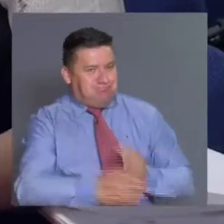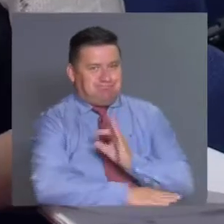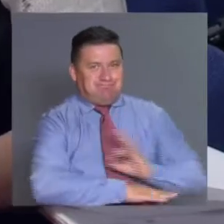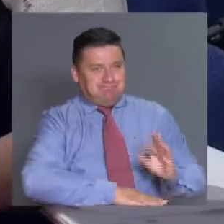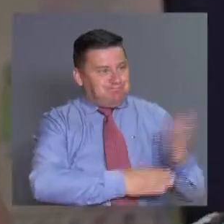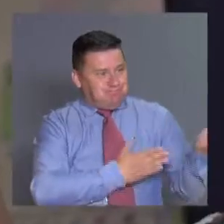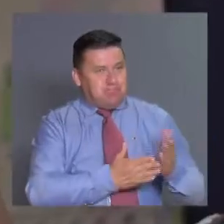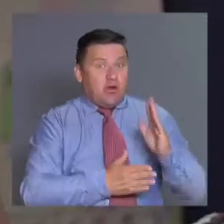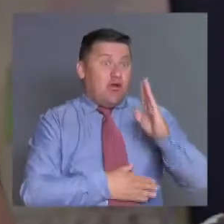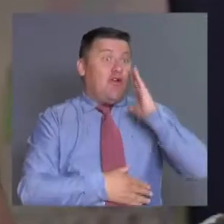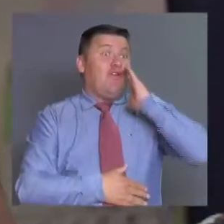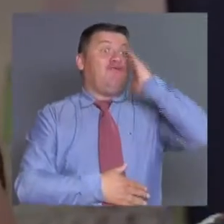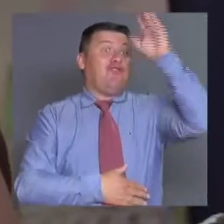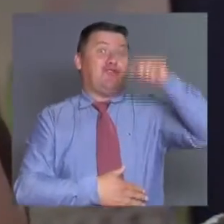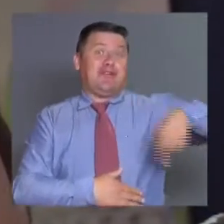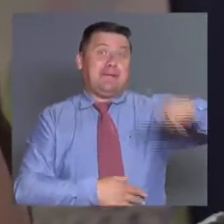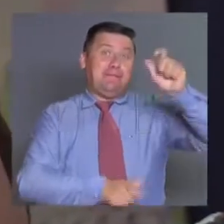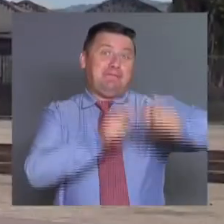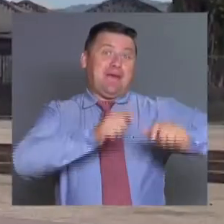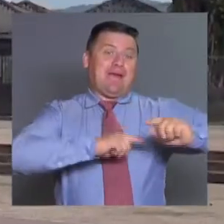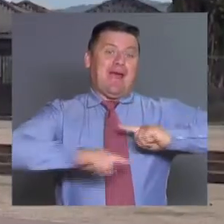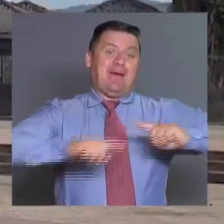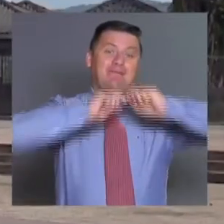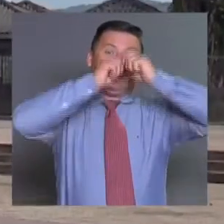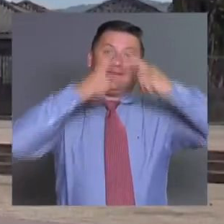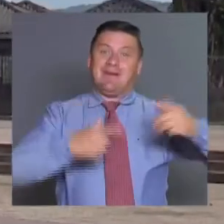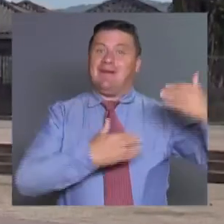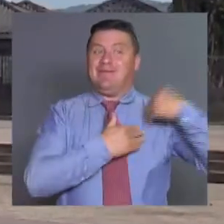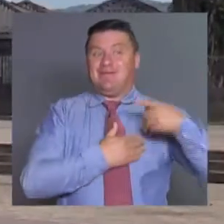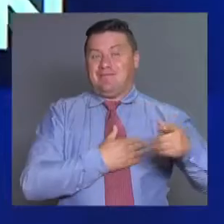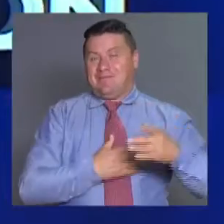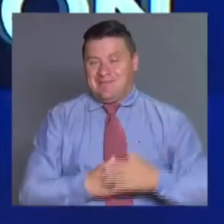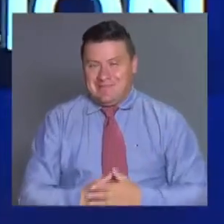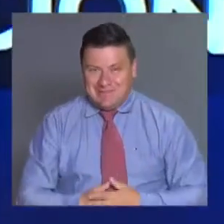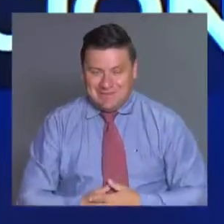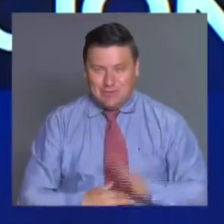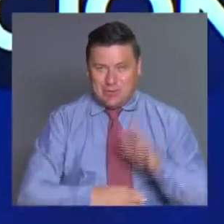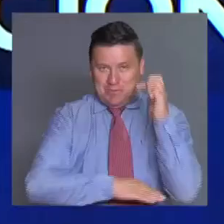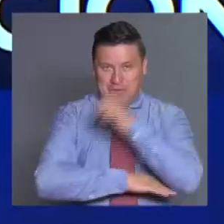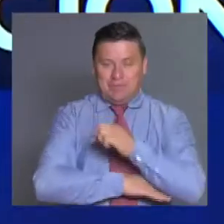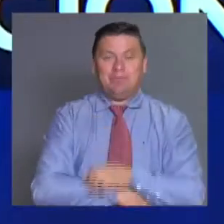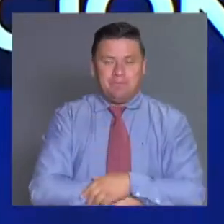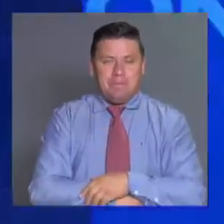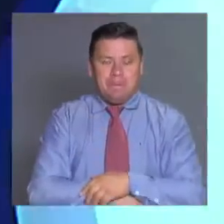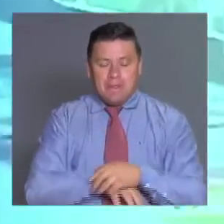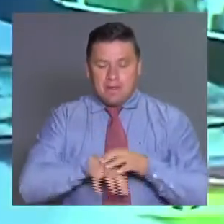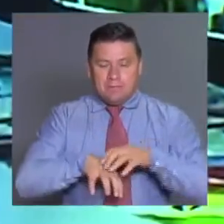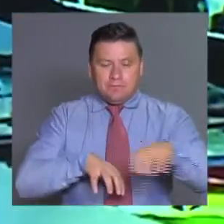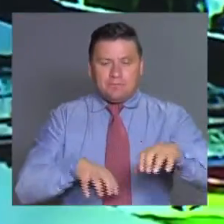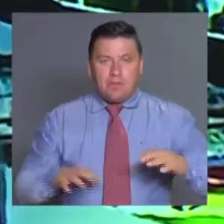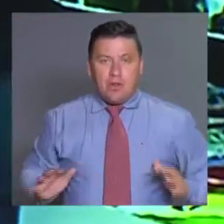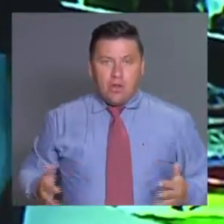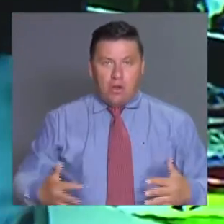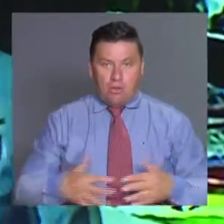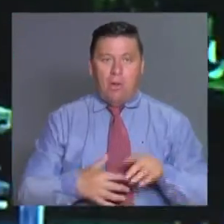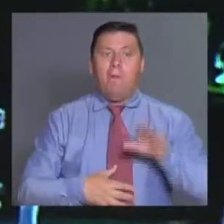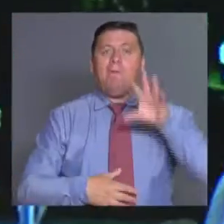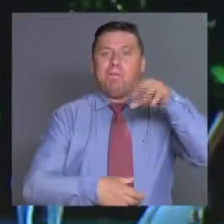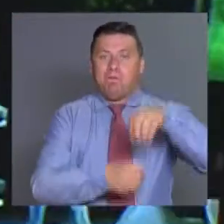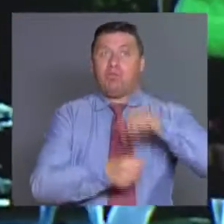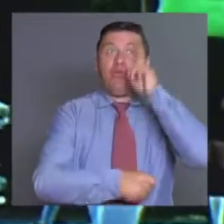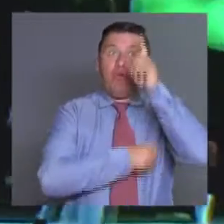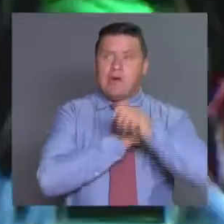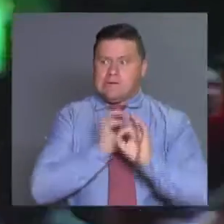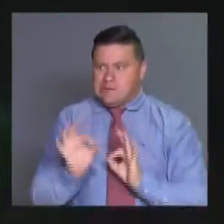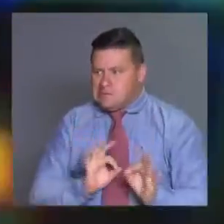capacitan los futuros administradores públicos del putumayo el setup de mocoa putumayo se prepara para el próximo